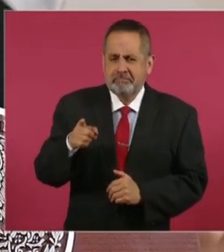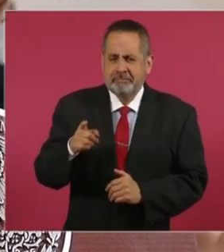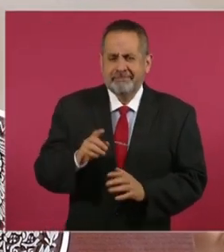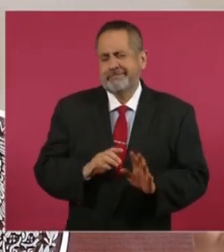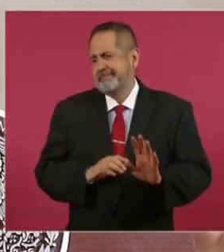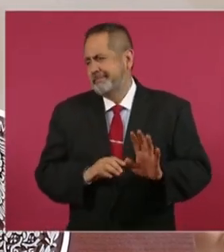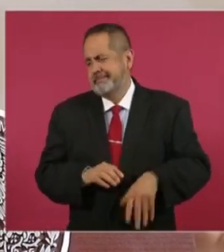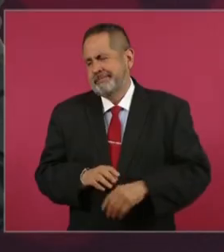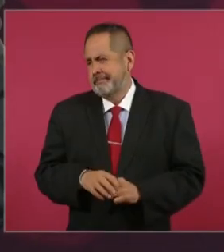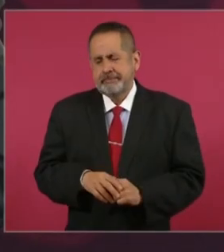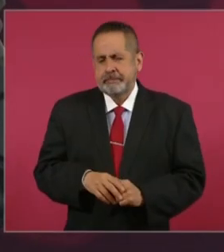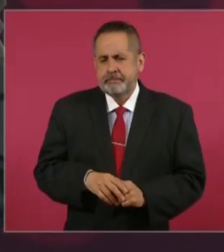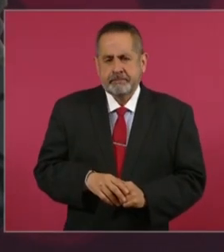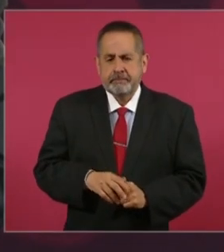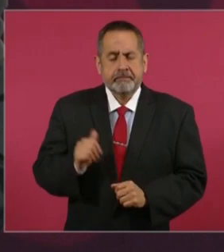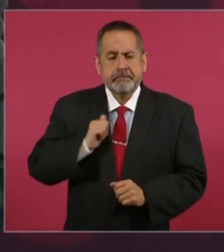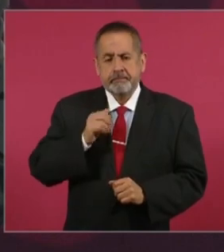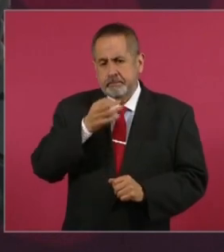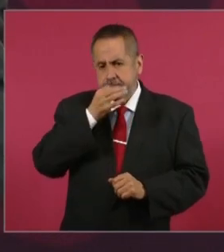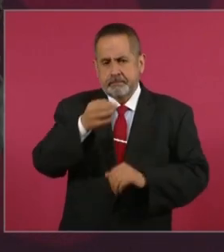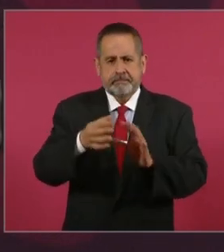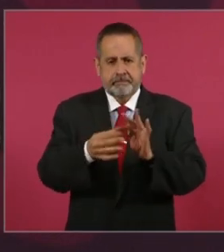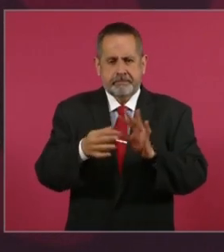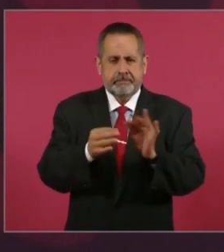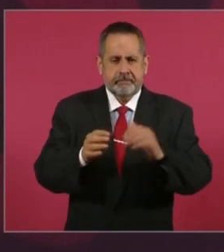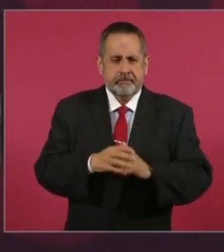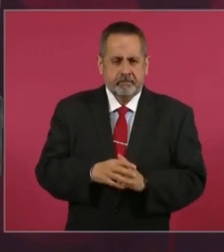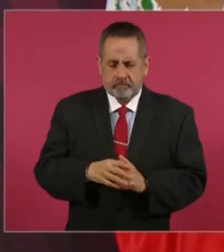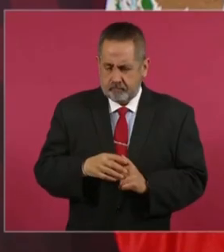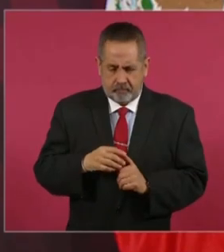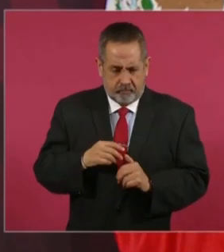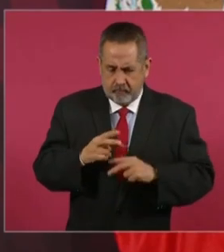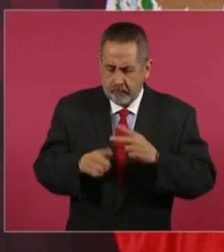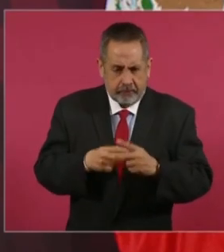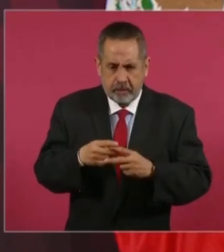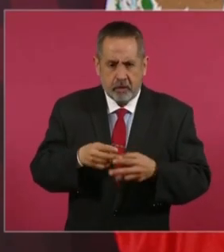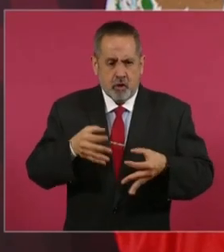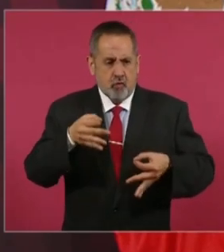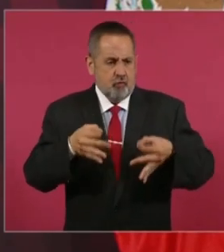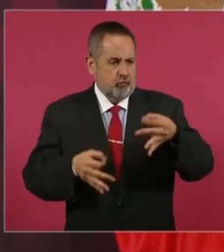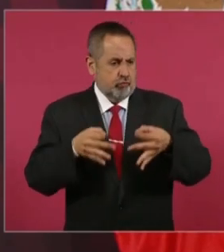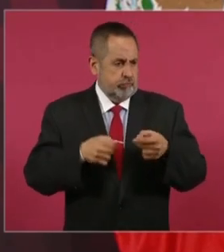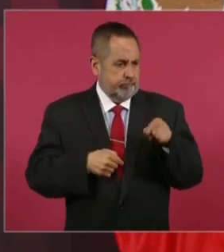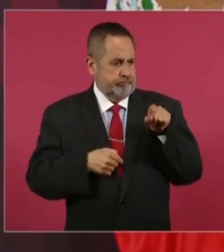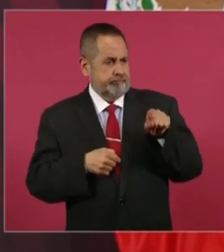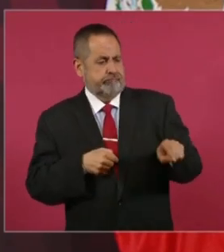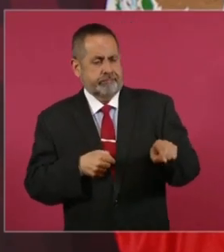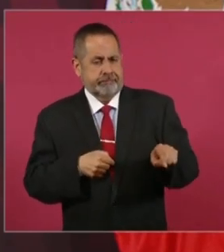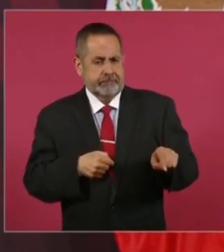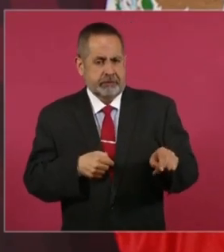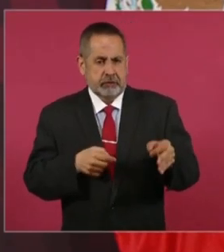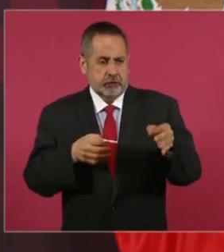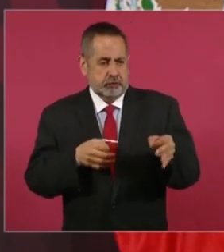para decirlo, porque no voy a llevar a cabo ningún juicio formal,